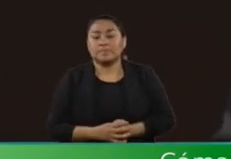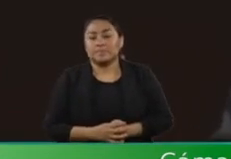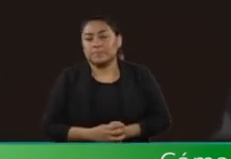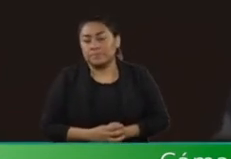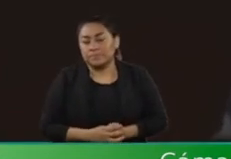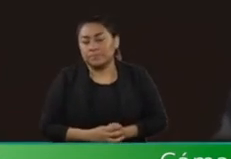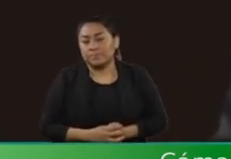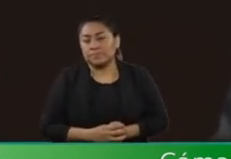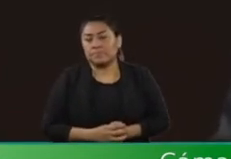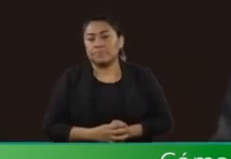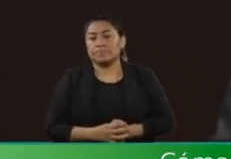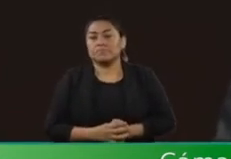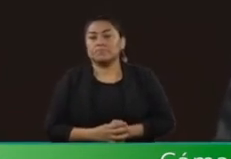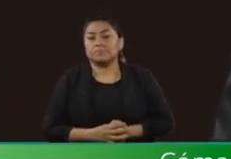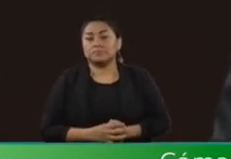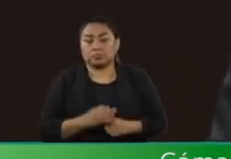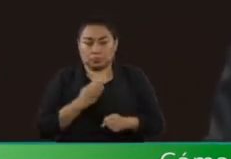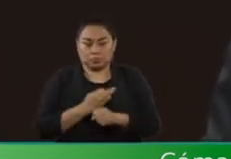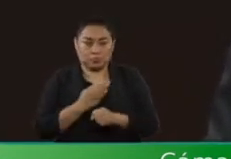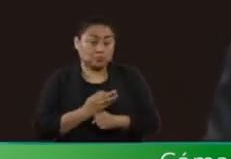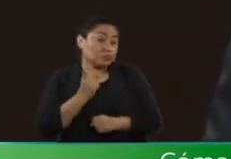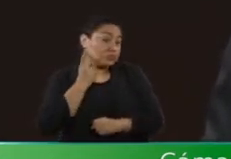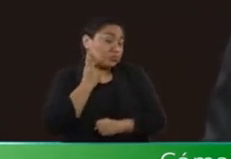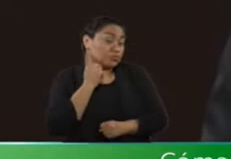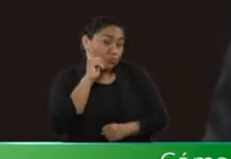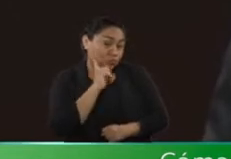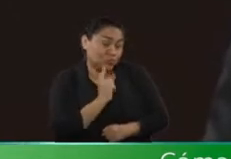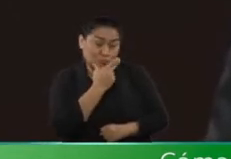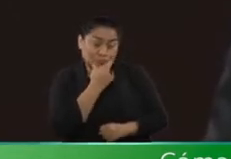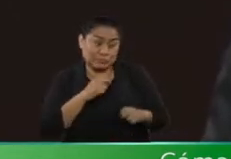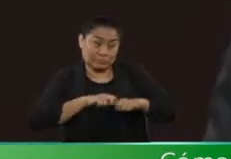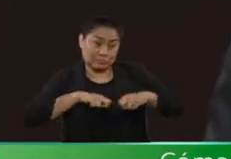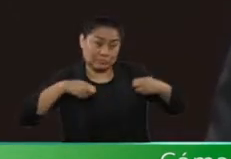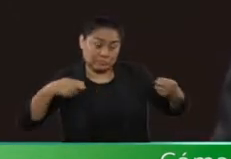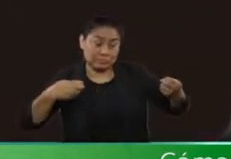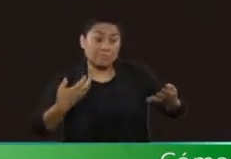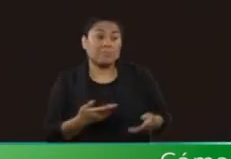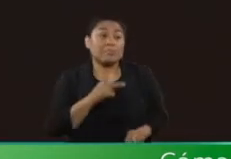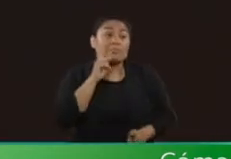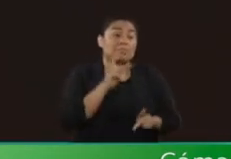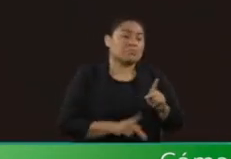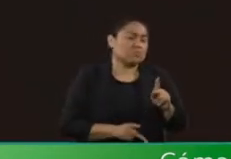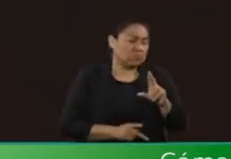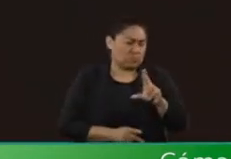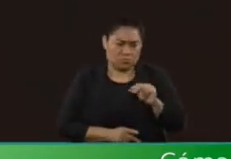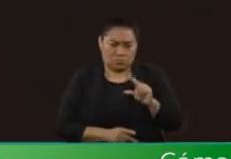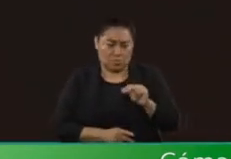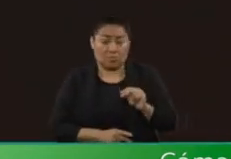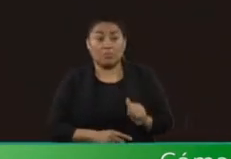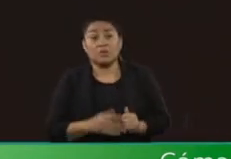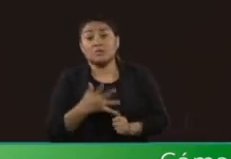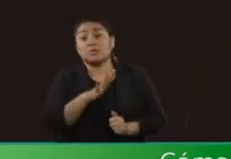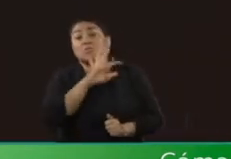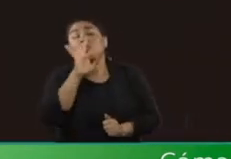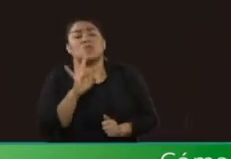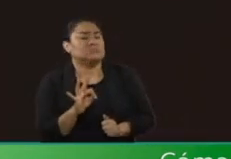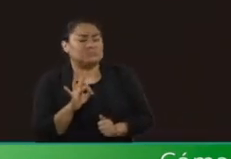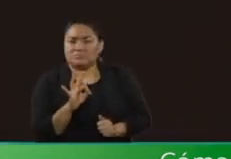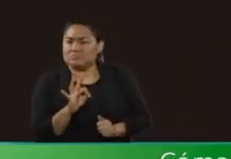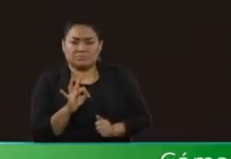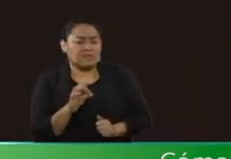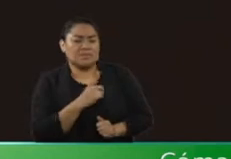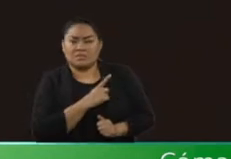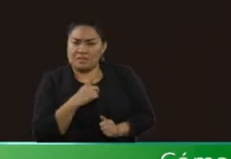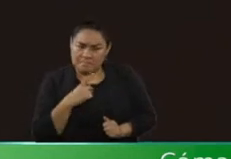legisladoras y los legisladores de este recinto, no nos quedemos cortos, nada más llevándolo al 5%. Llevémoslo a